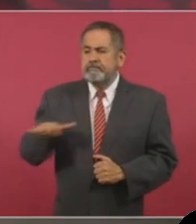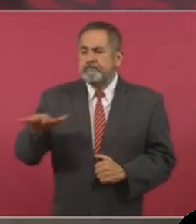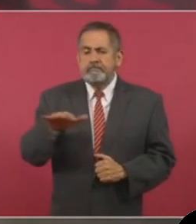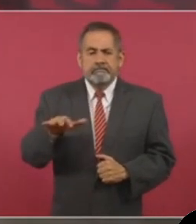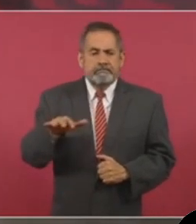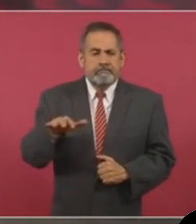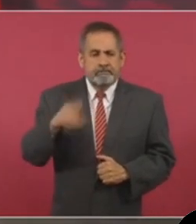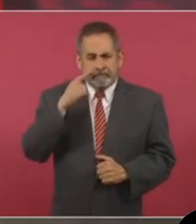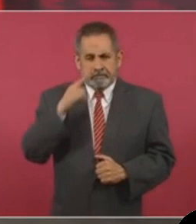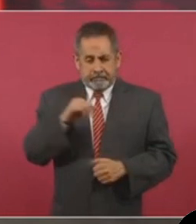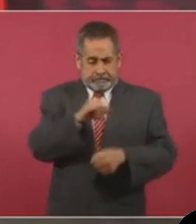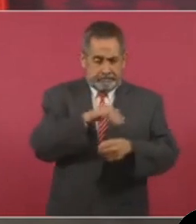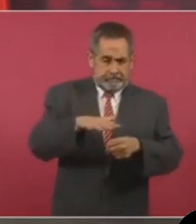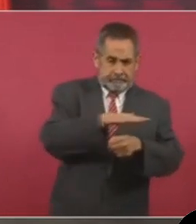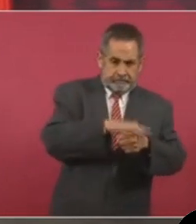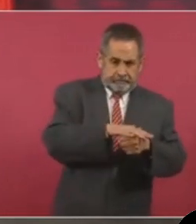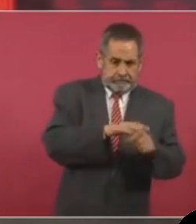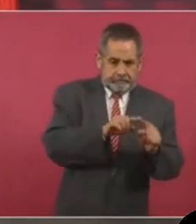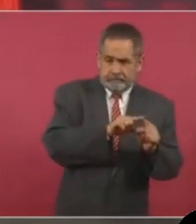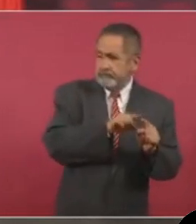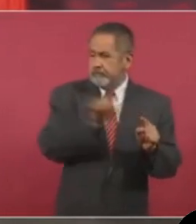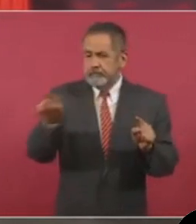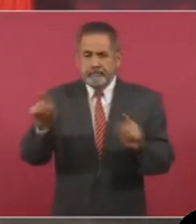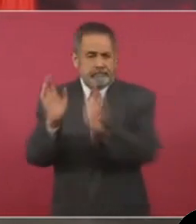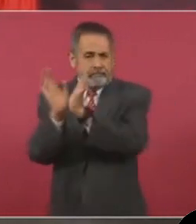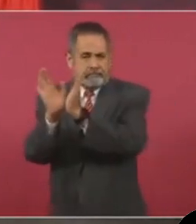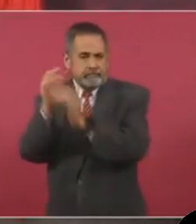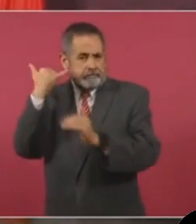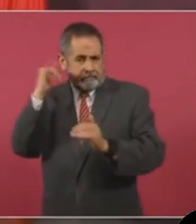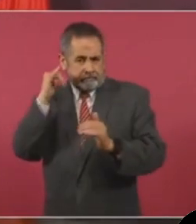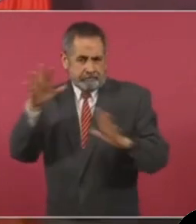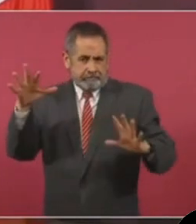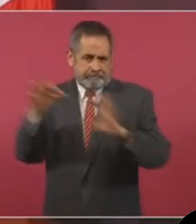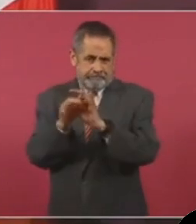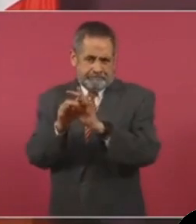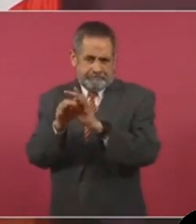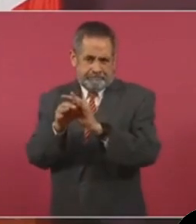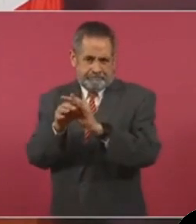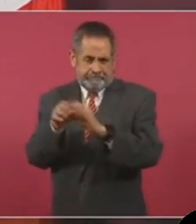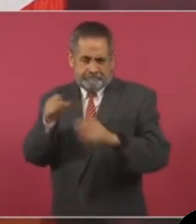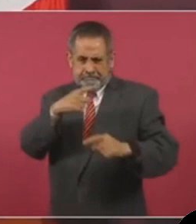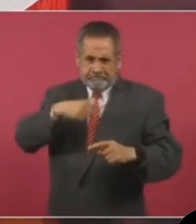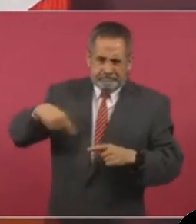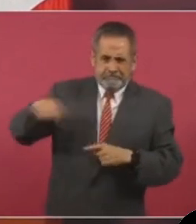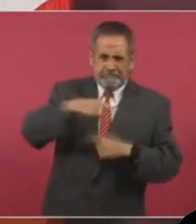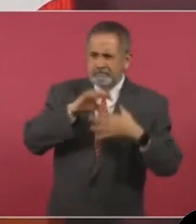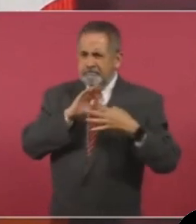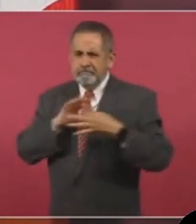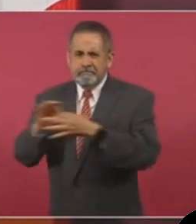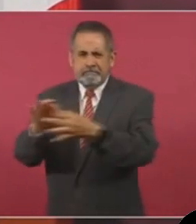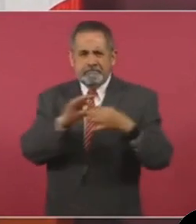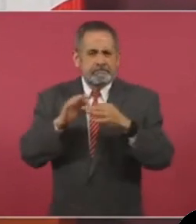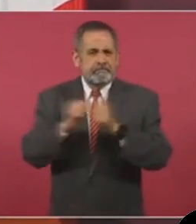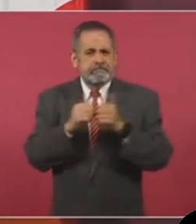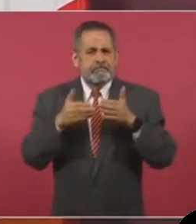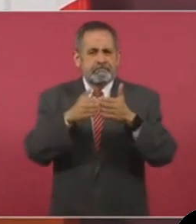desde el istmo hasta la península de Yucatán con los puertos hacia